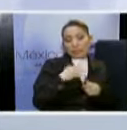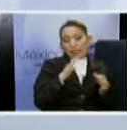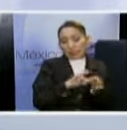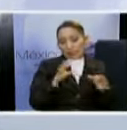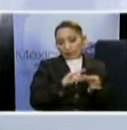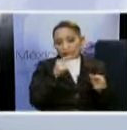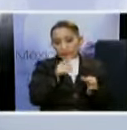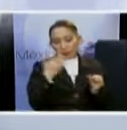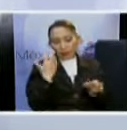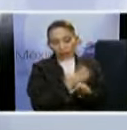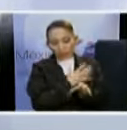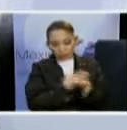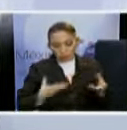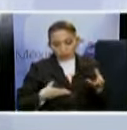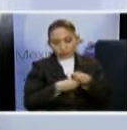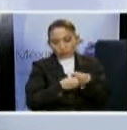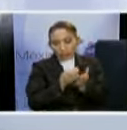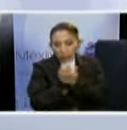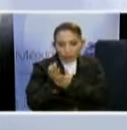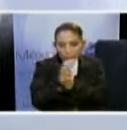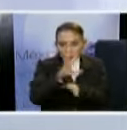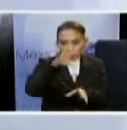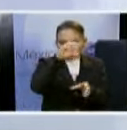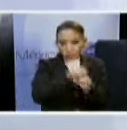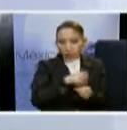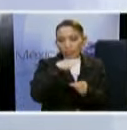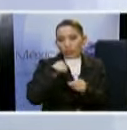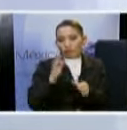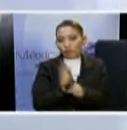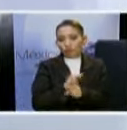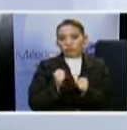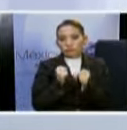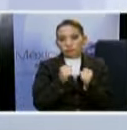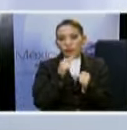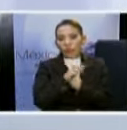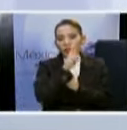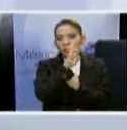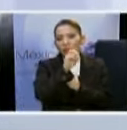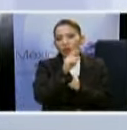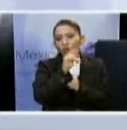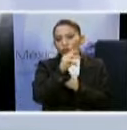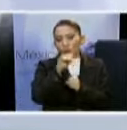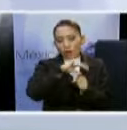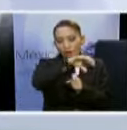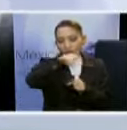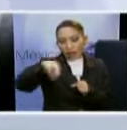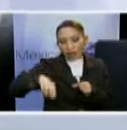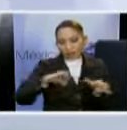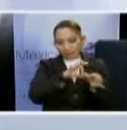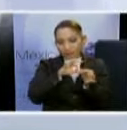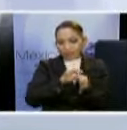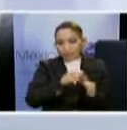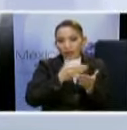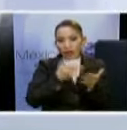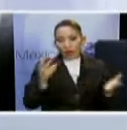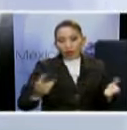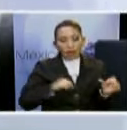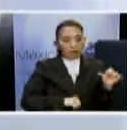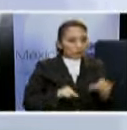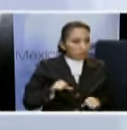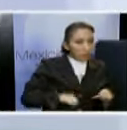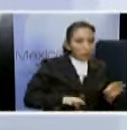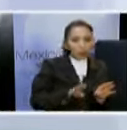estar acompañado de una estrategia integral de fortalecimiento de la red consular, la cual pasaría por acciones